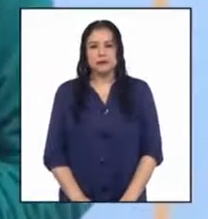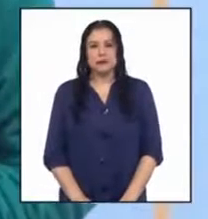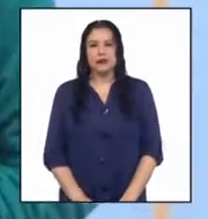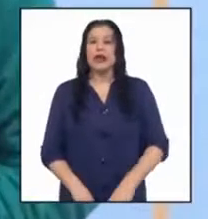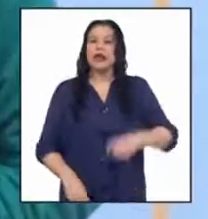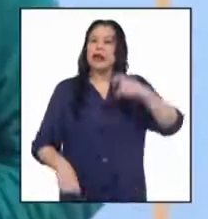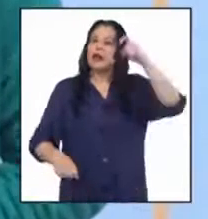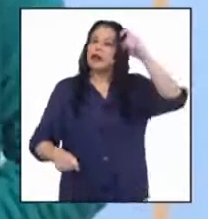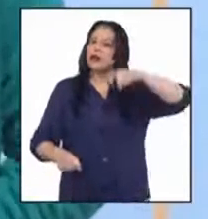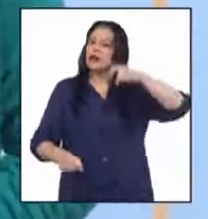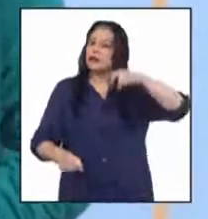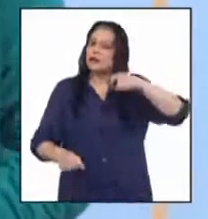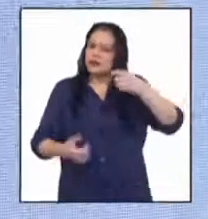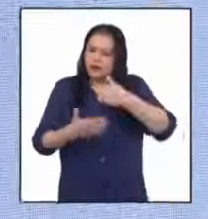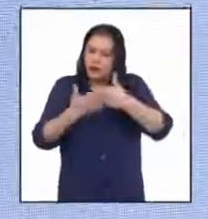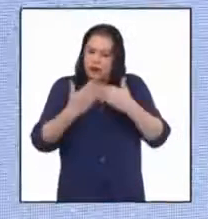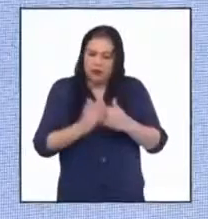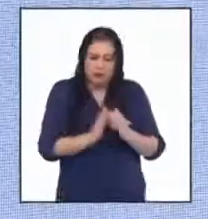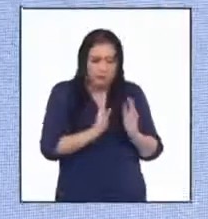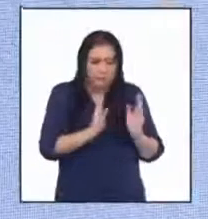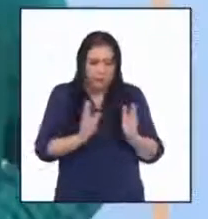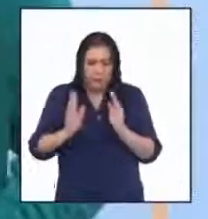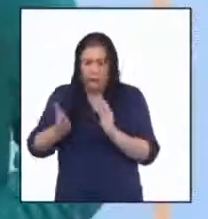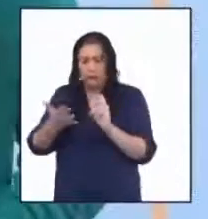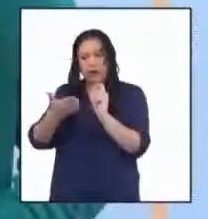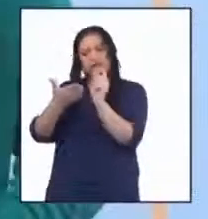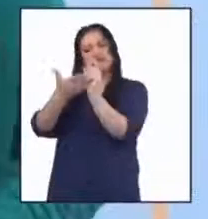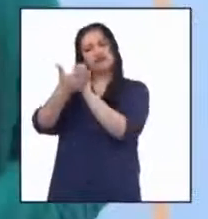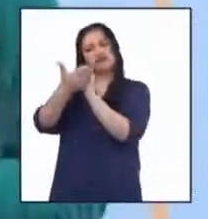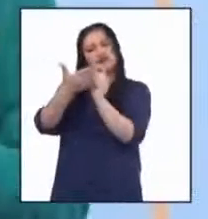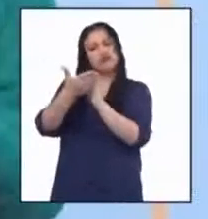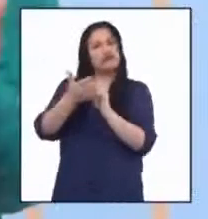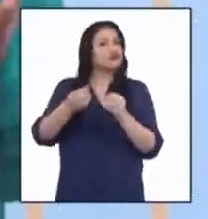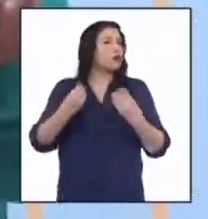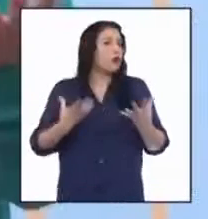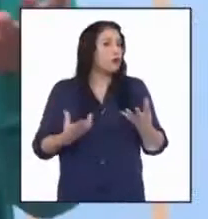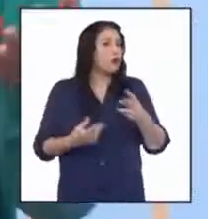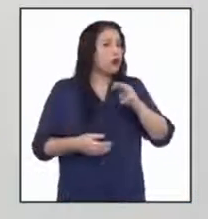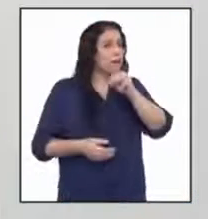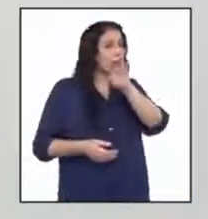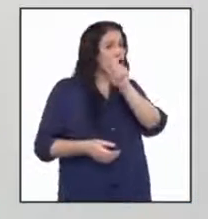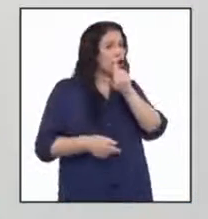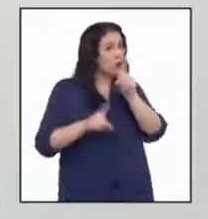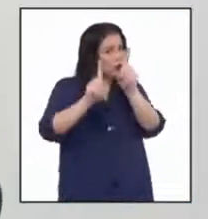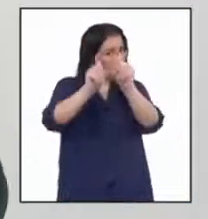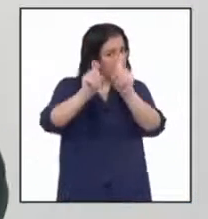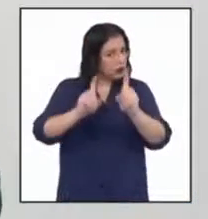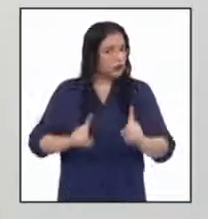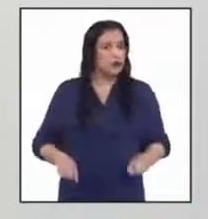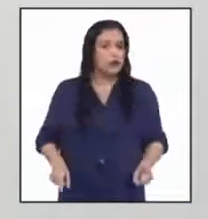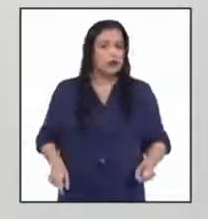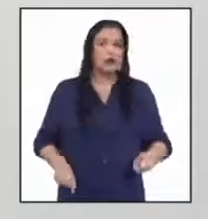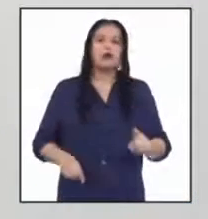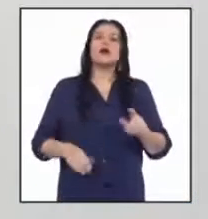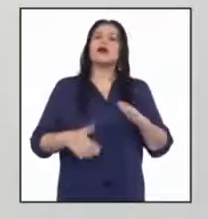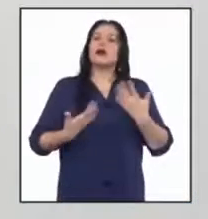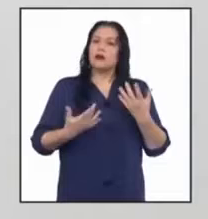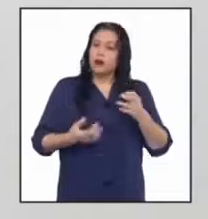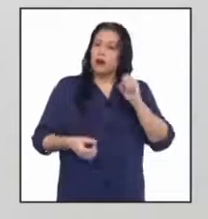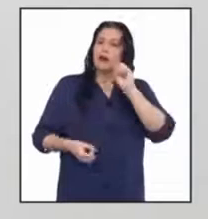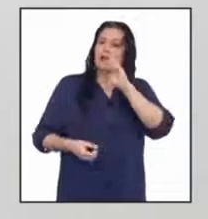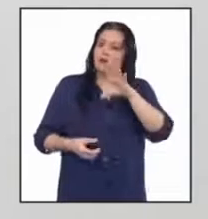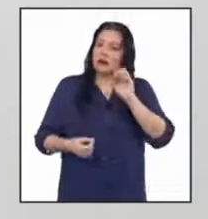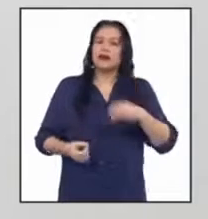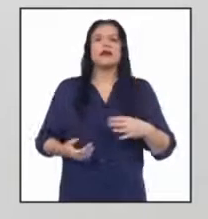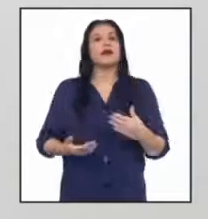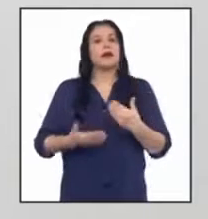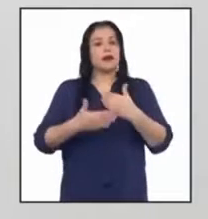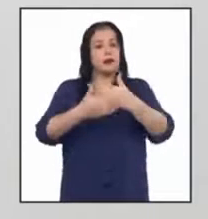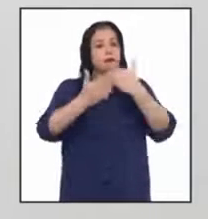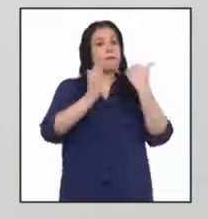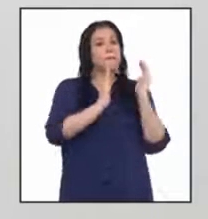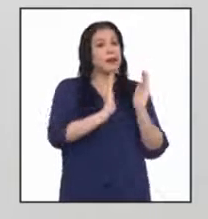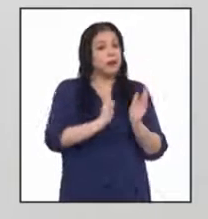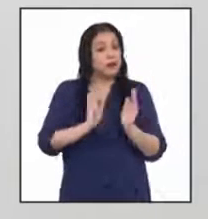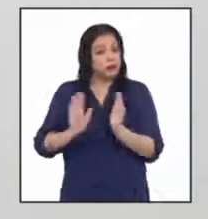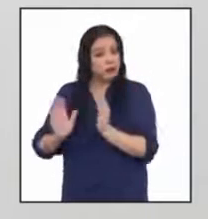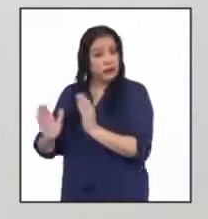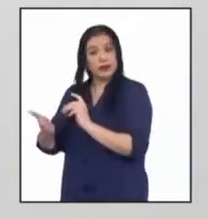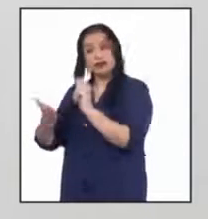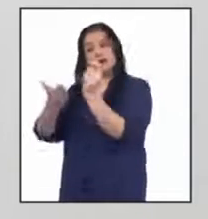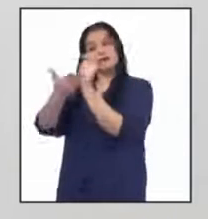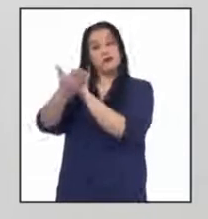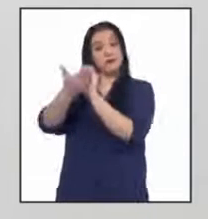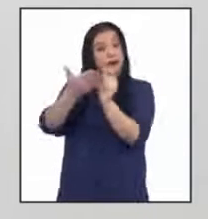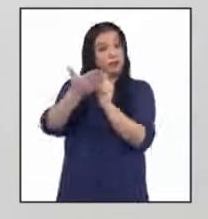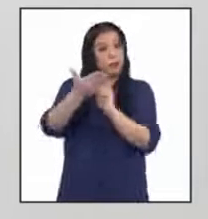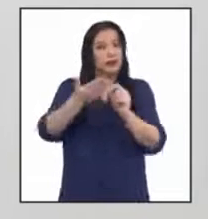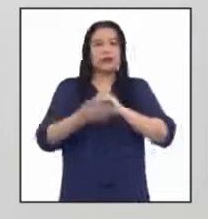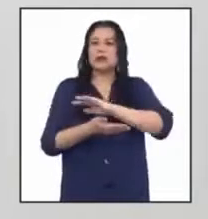¿Es necesario planificar la redacción de un texto oral como el monólogo? Puedo afirmar que planificar la redacción de un monólogo